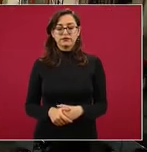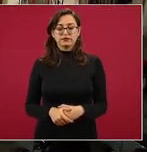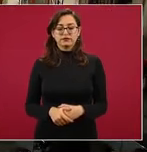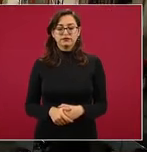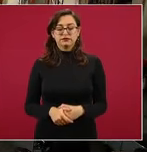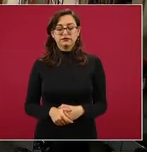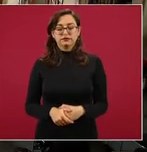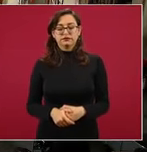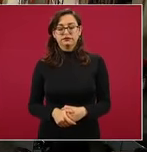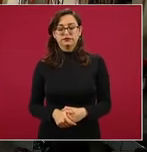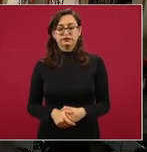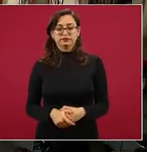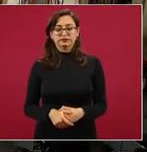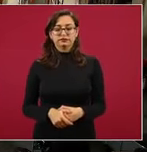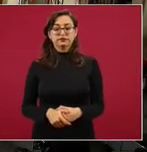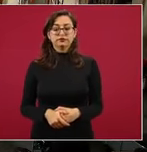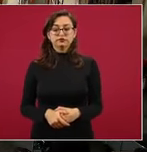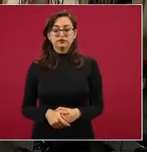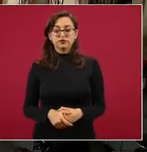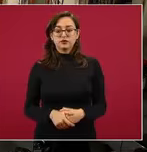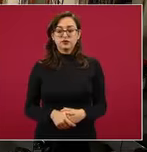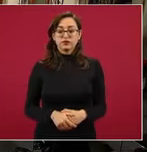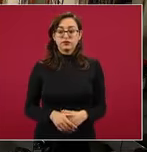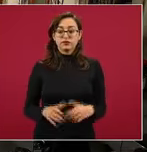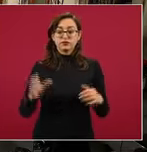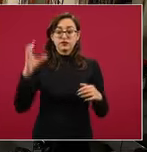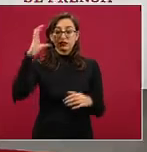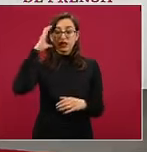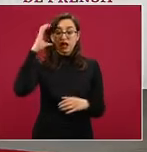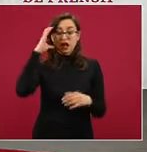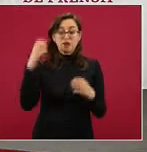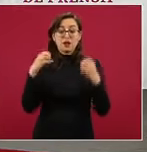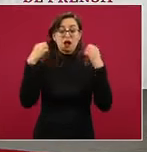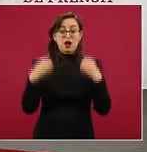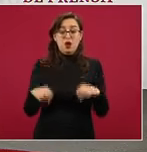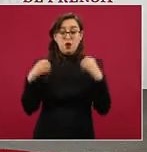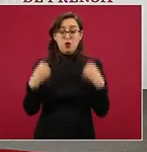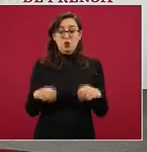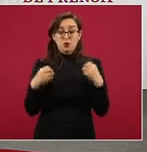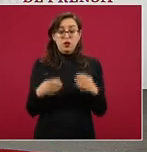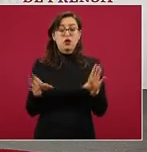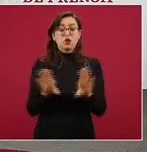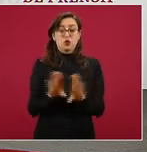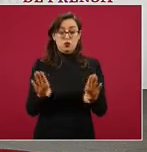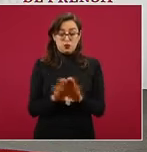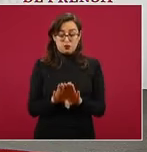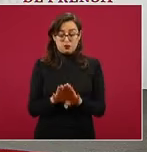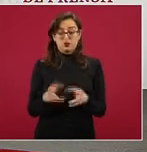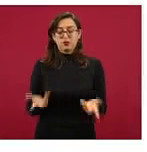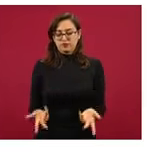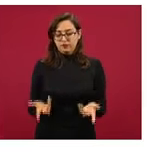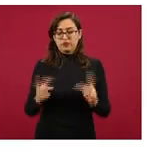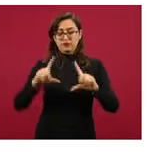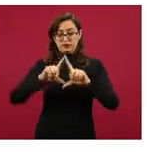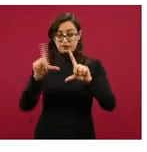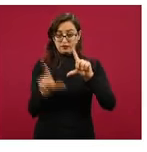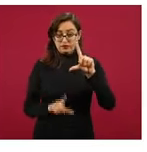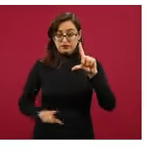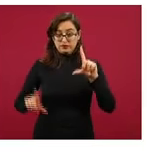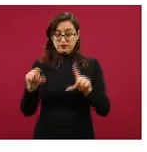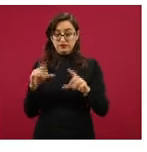país. Disponibilidad, ocupación hospitalaria. A nivel nacional tenemos una ocupación